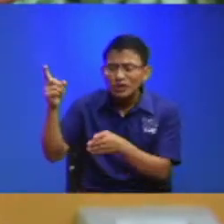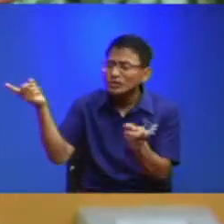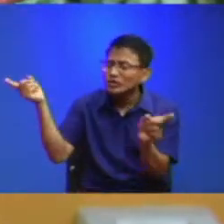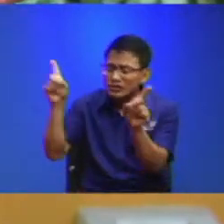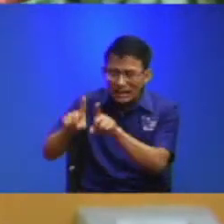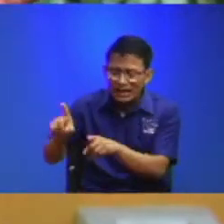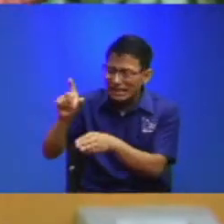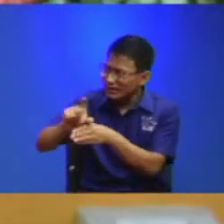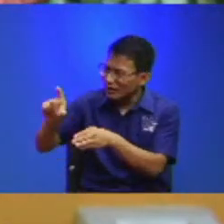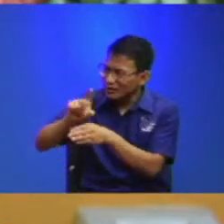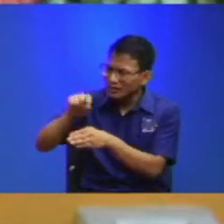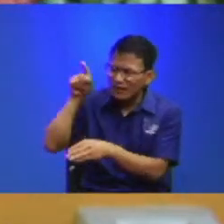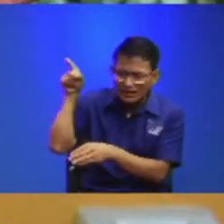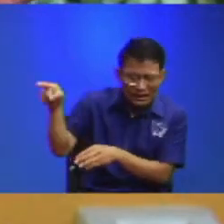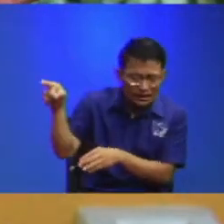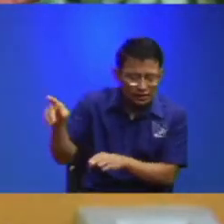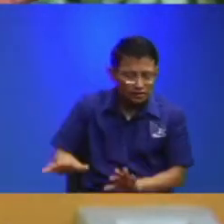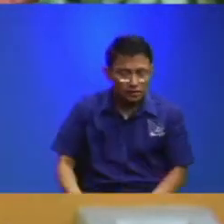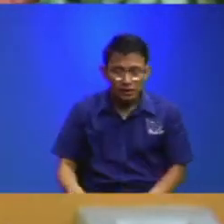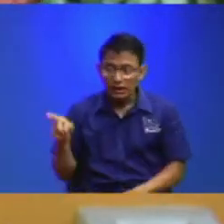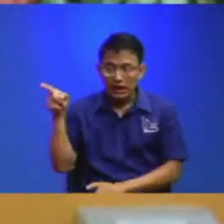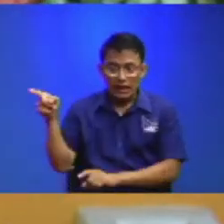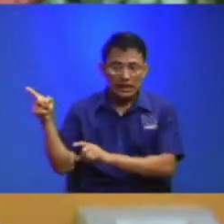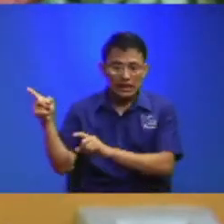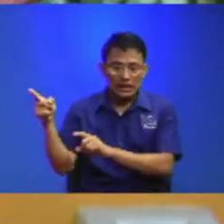responda, quítate delante de mí,